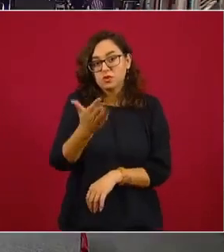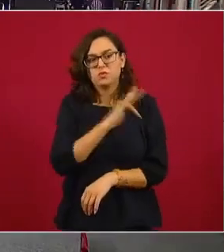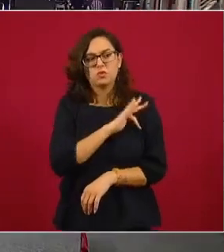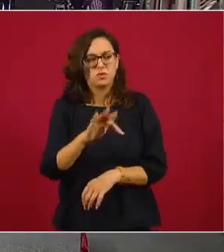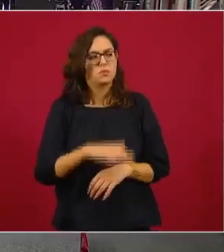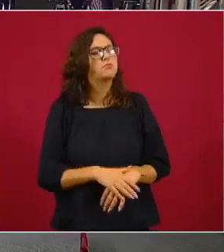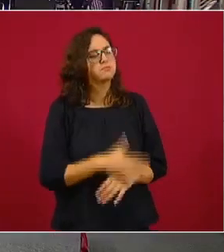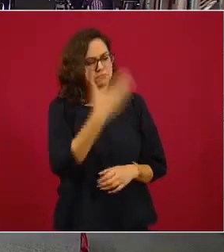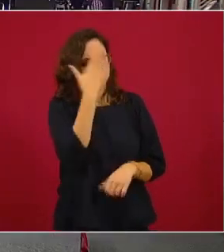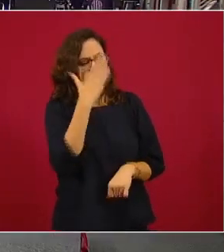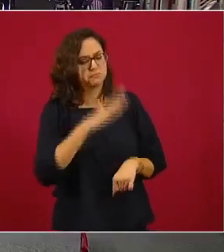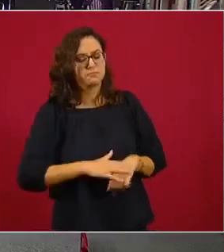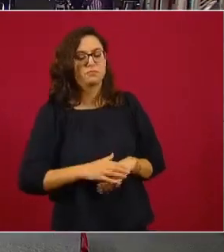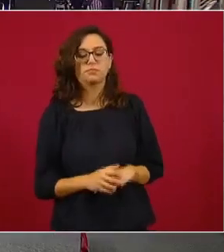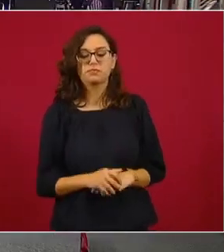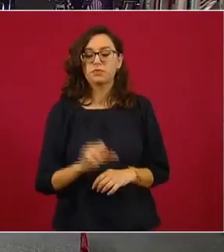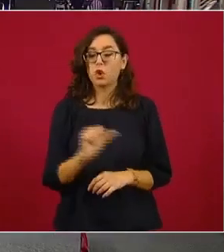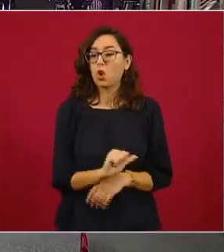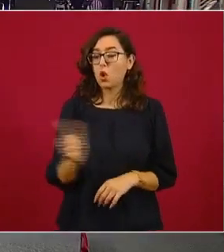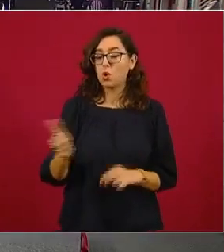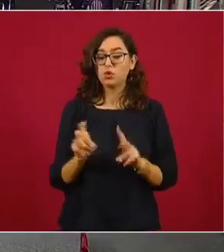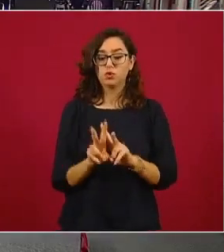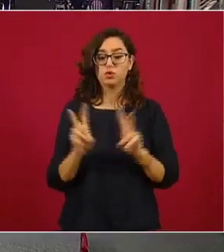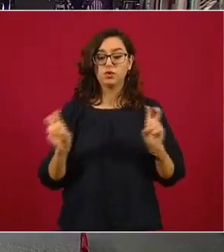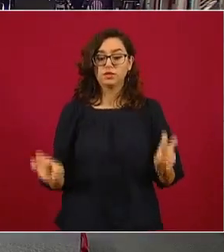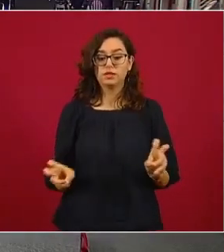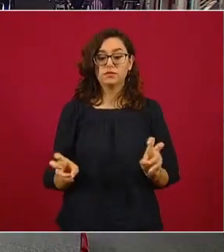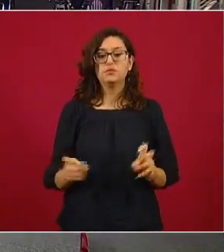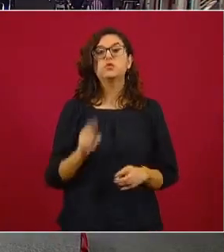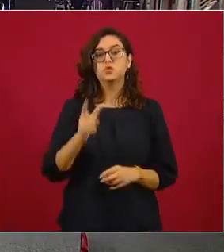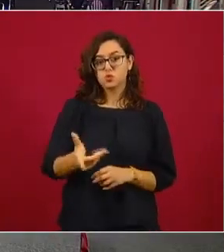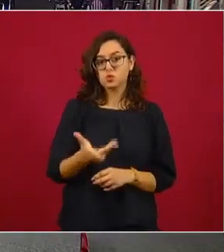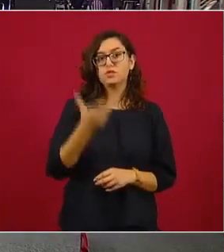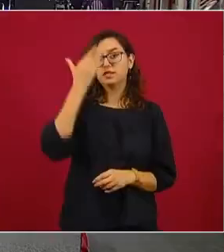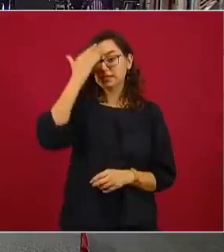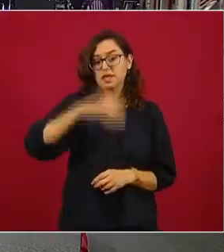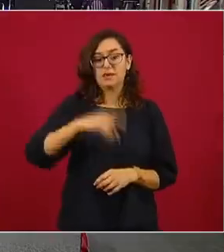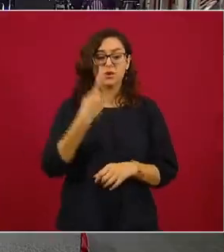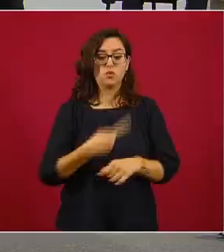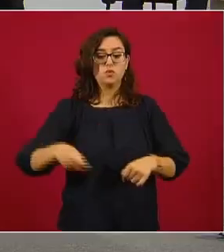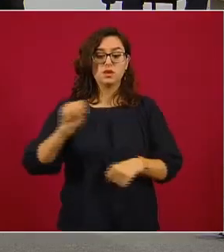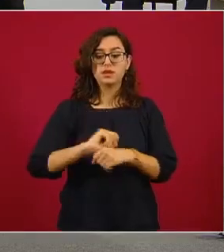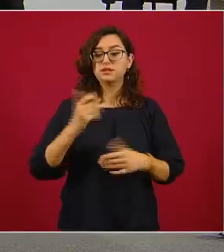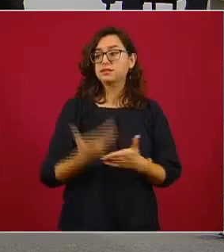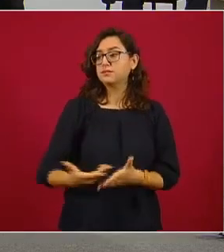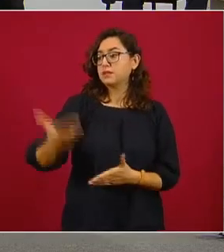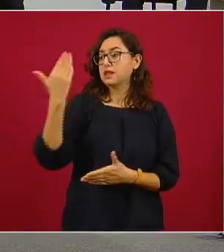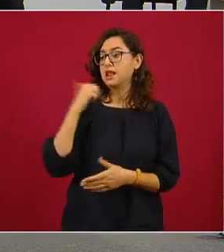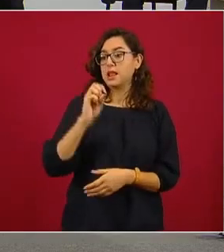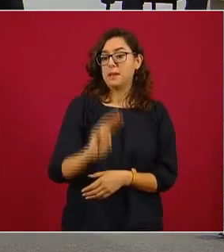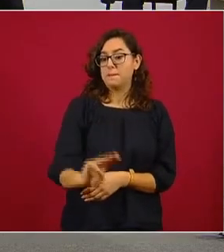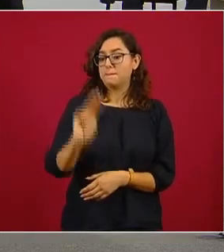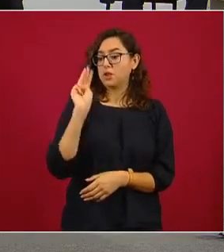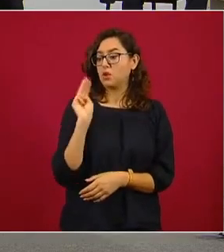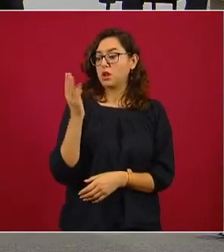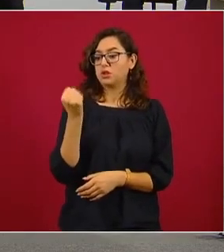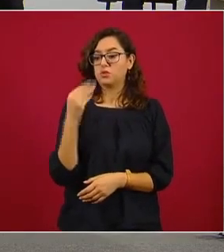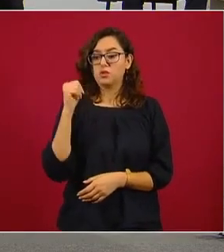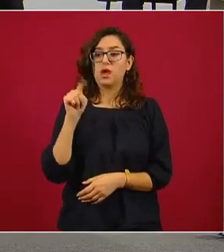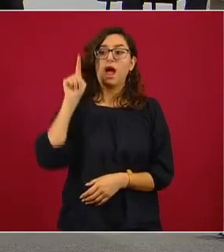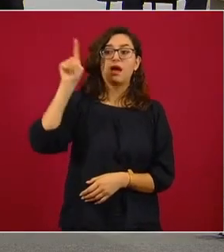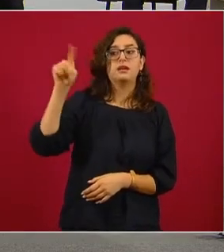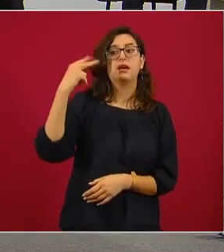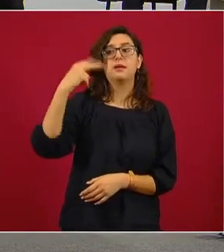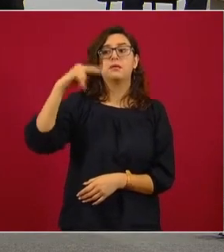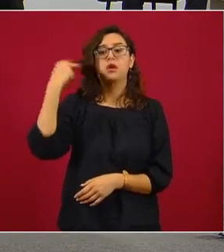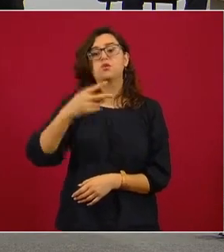cuenta. Claro, presidente. Y en otro contexto, como ya sabe, la semana pasada, precisamente el miércoles 9, asesinaron en Veracruz al